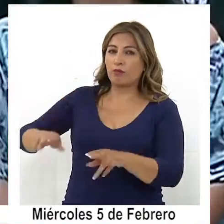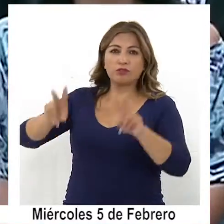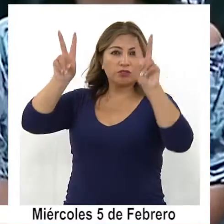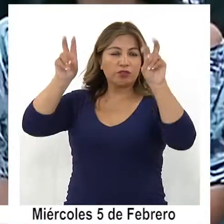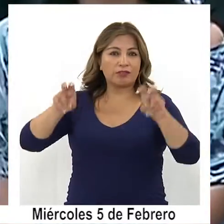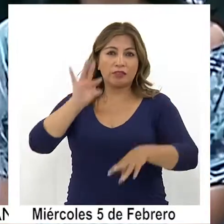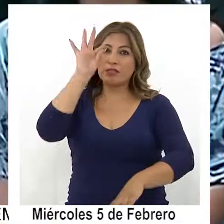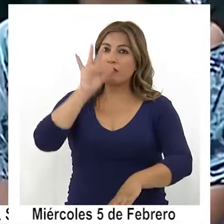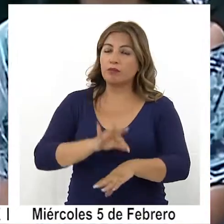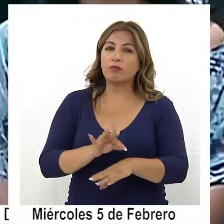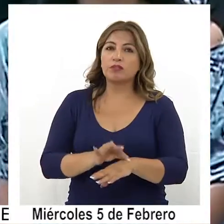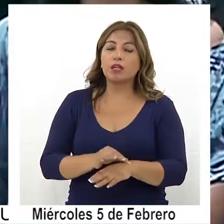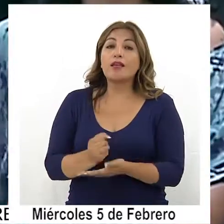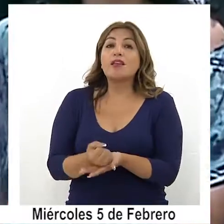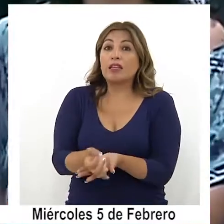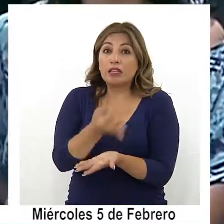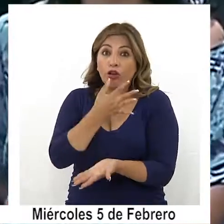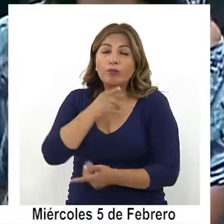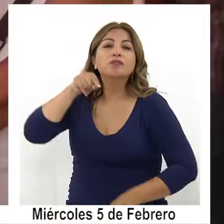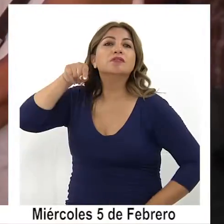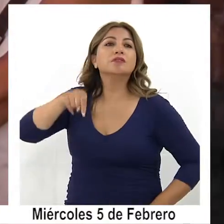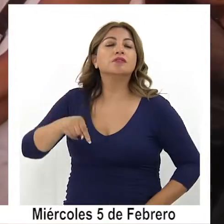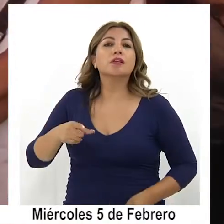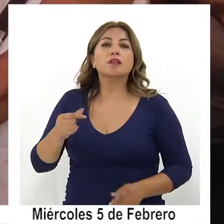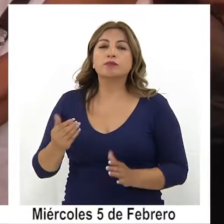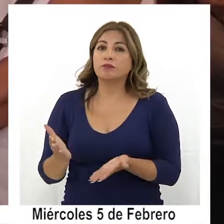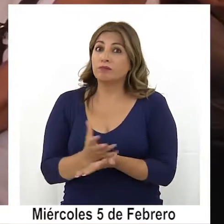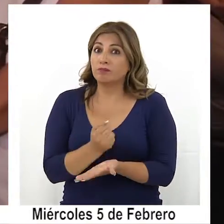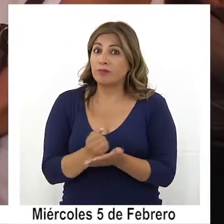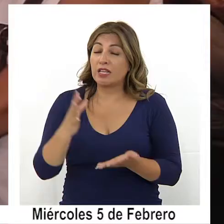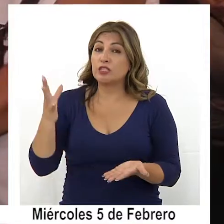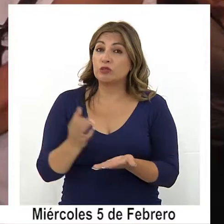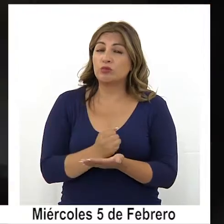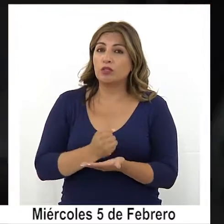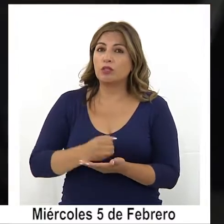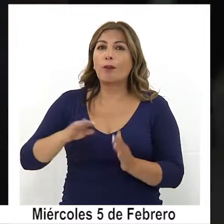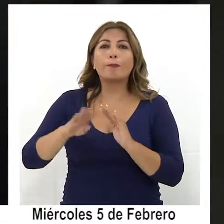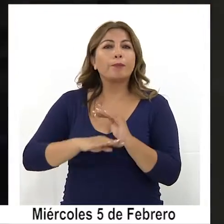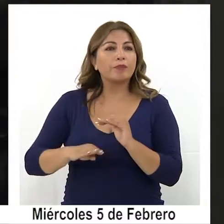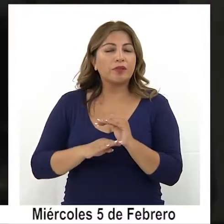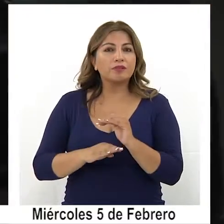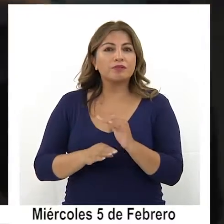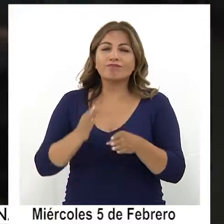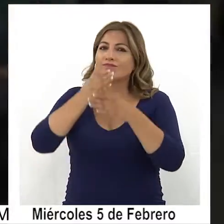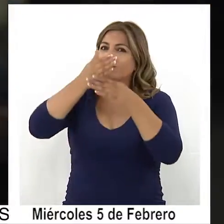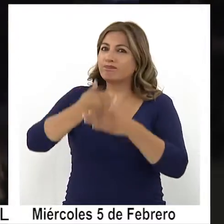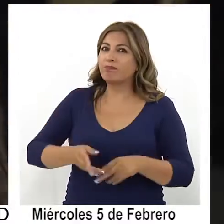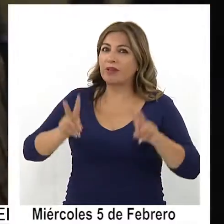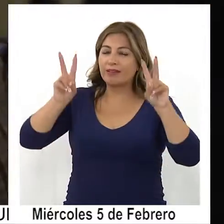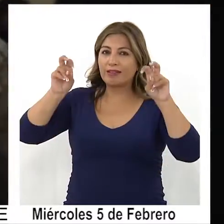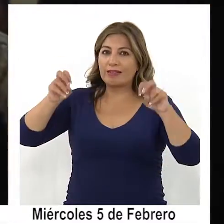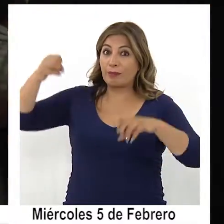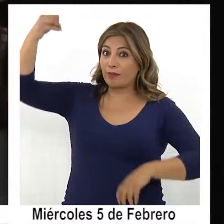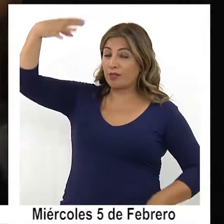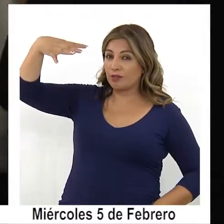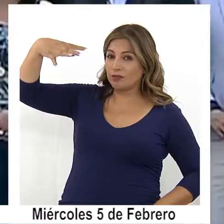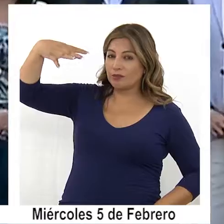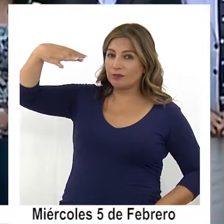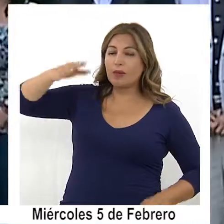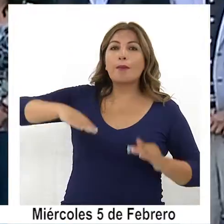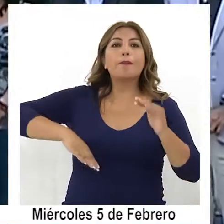beneficios en materia de salud y medicamentos, ingreso mínimo garantizado, estabilización en las tarifas